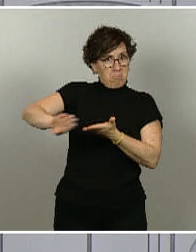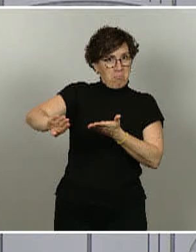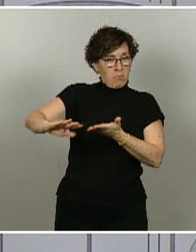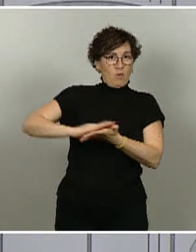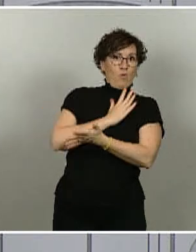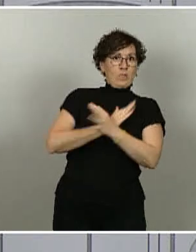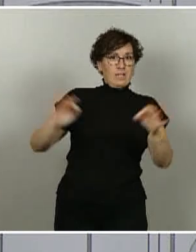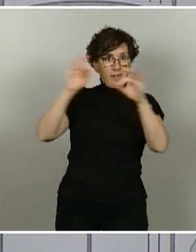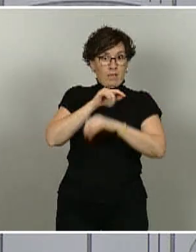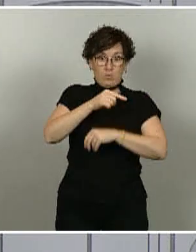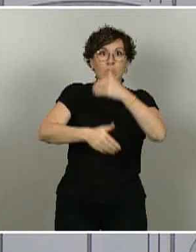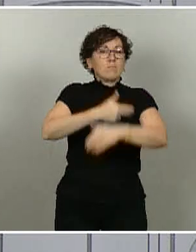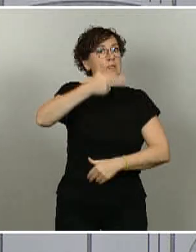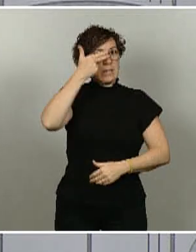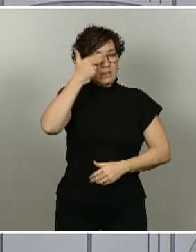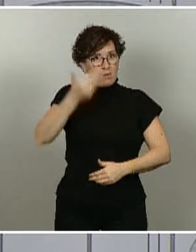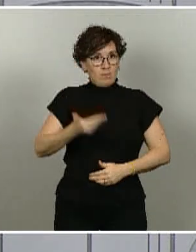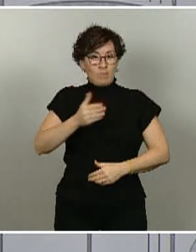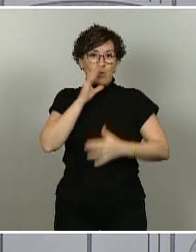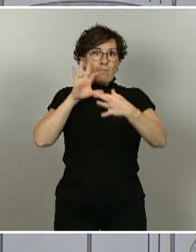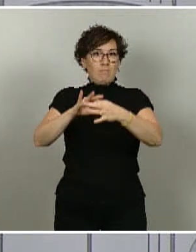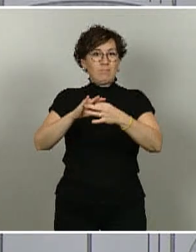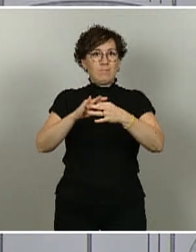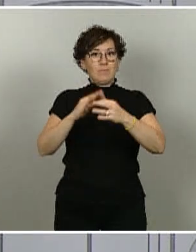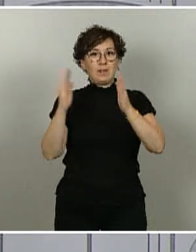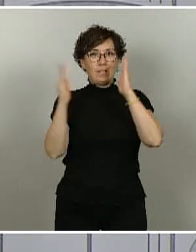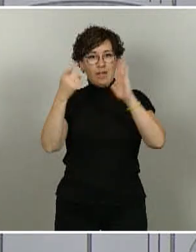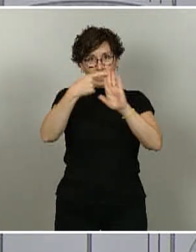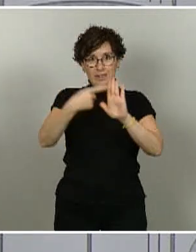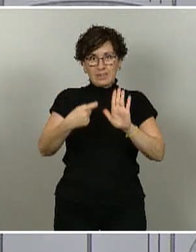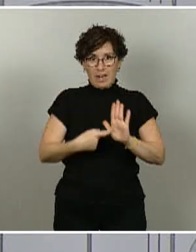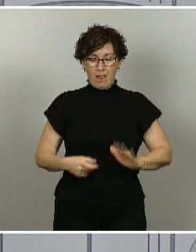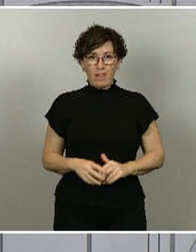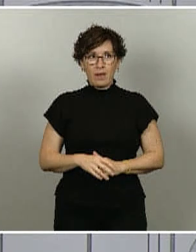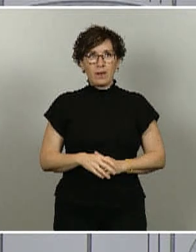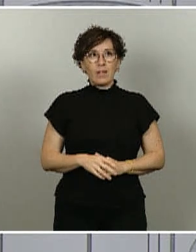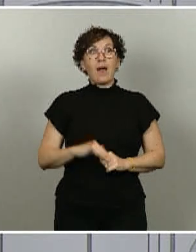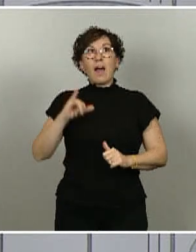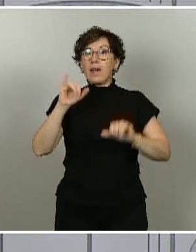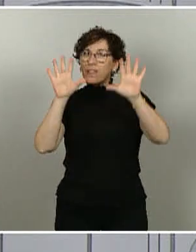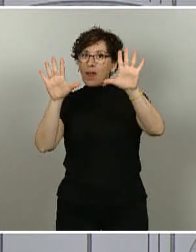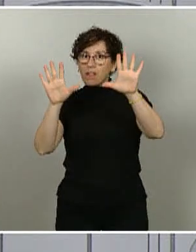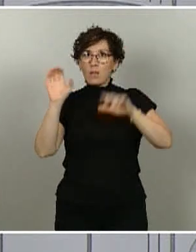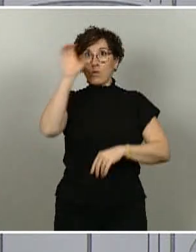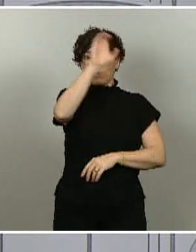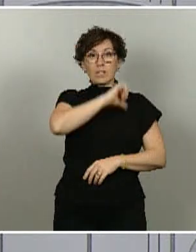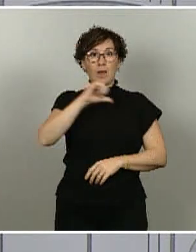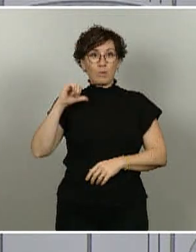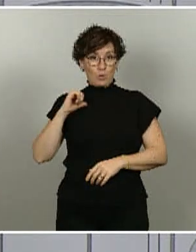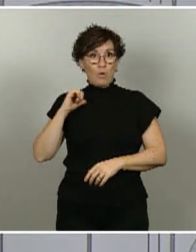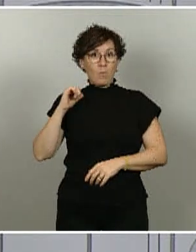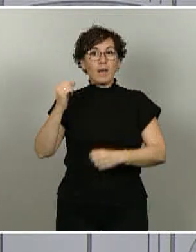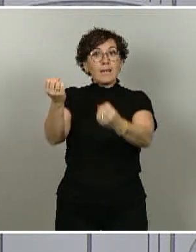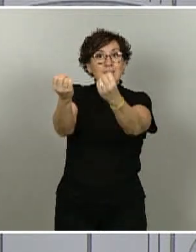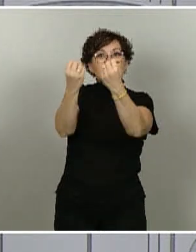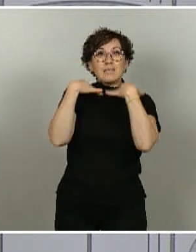proceso de desescalada. Además, también sabemos que hay 10 comunidades que no han notificado ningún fallecido en los